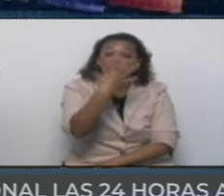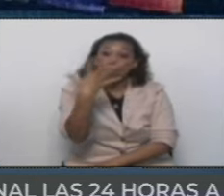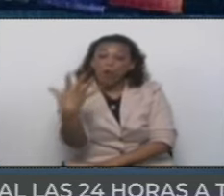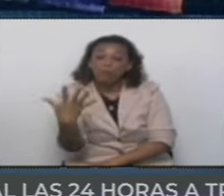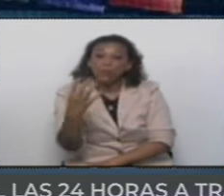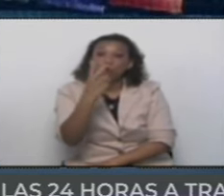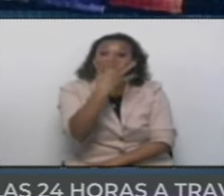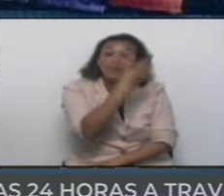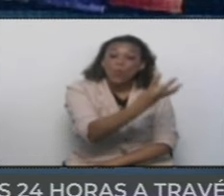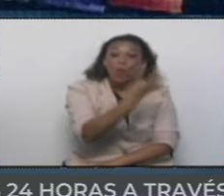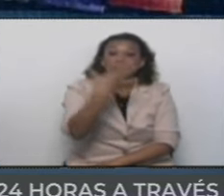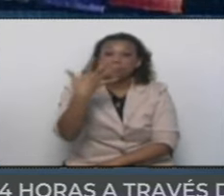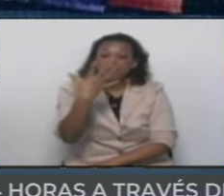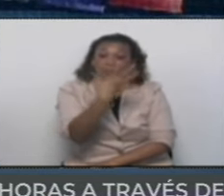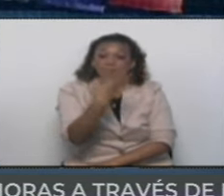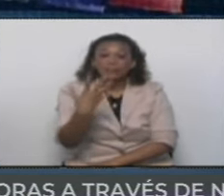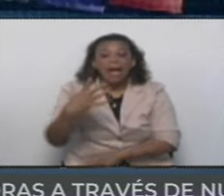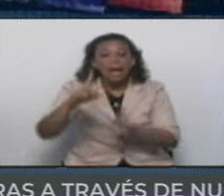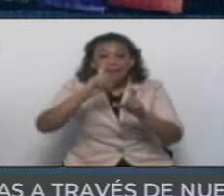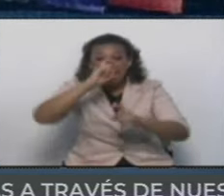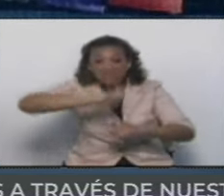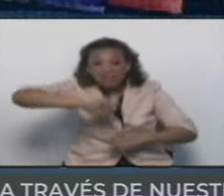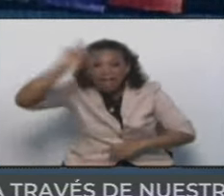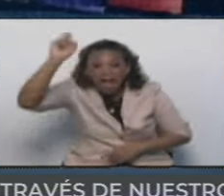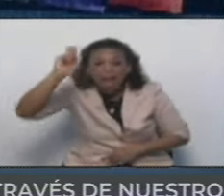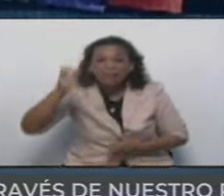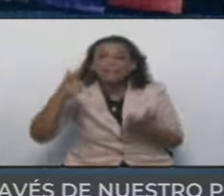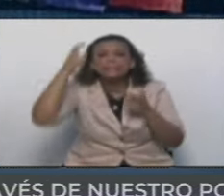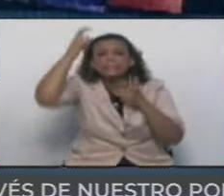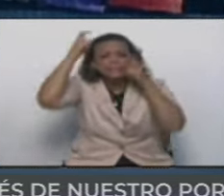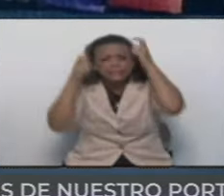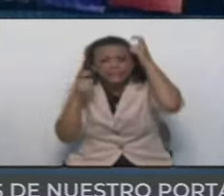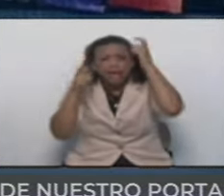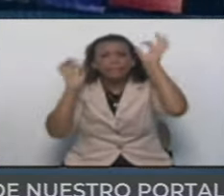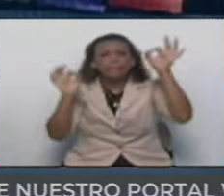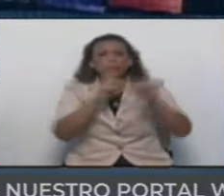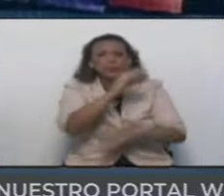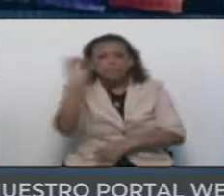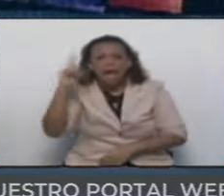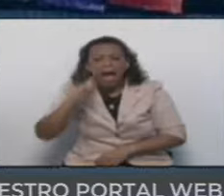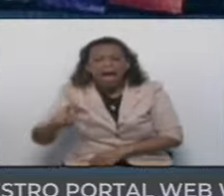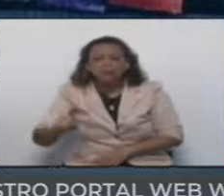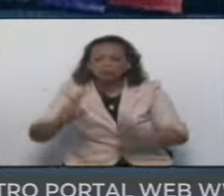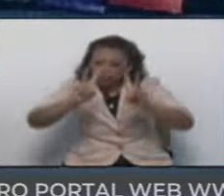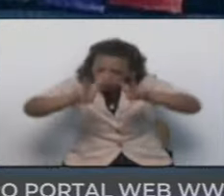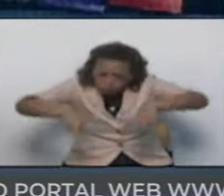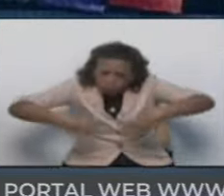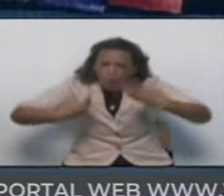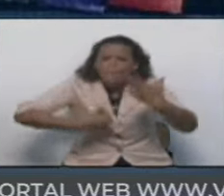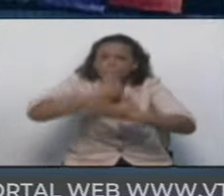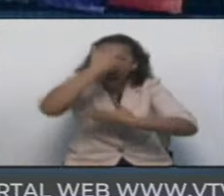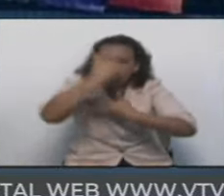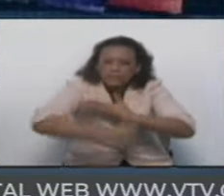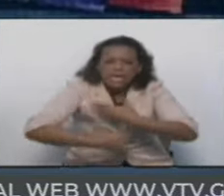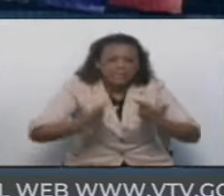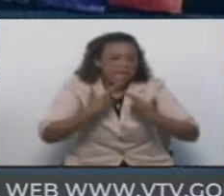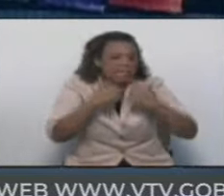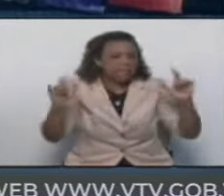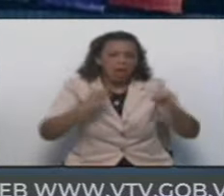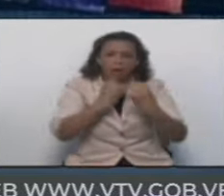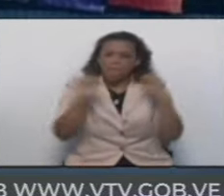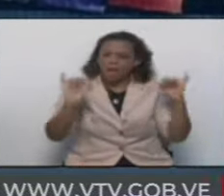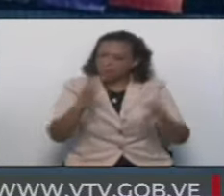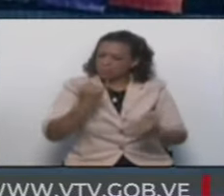2054, el centenario del nacimiento del comandante Chávez, Venezuela ha realizado su proyecto de independencia,